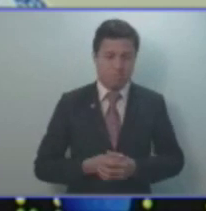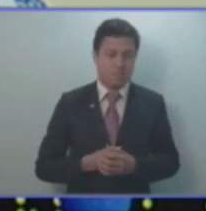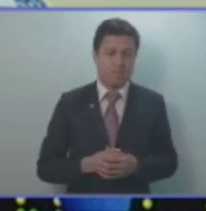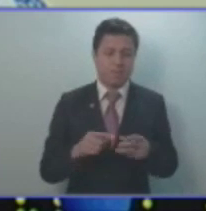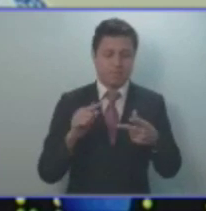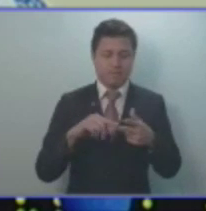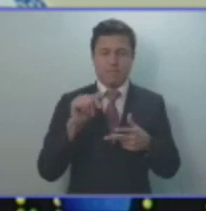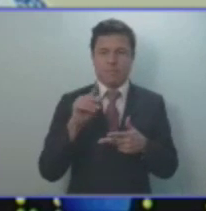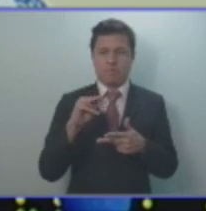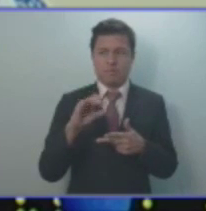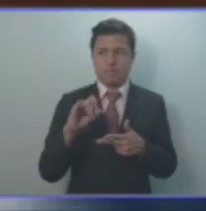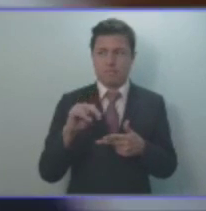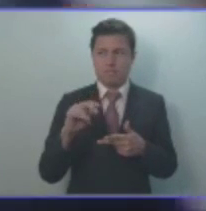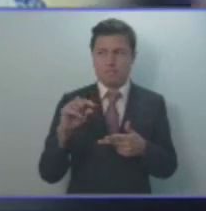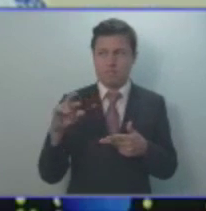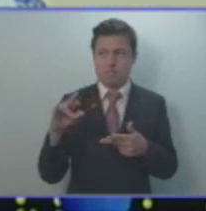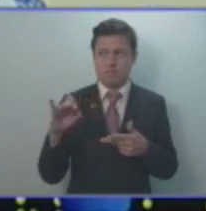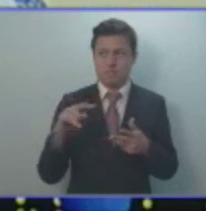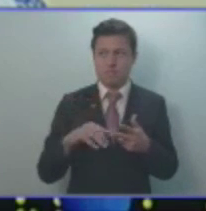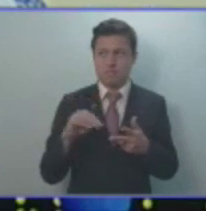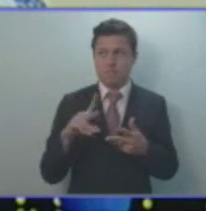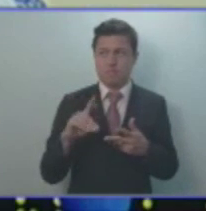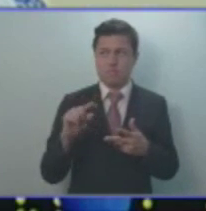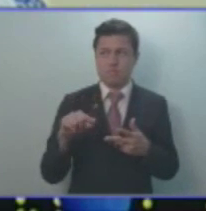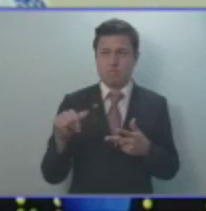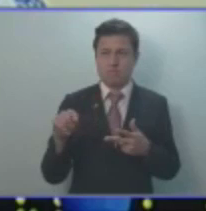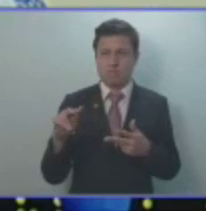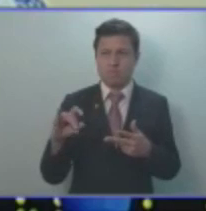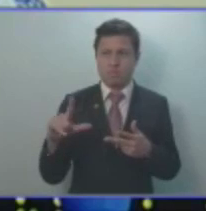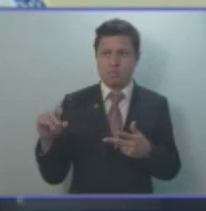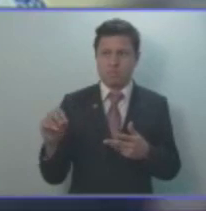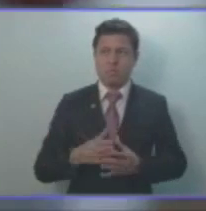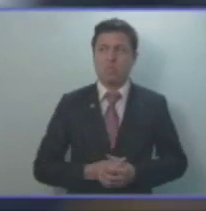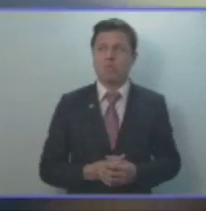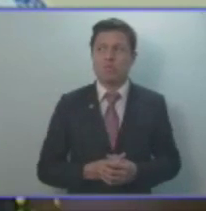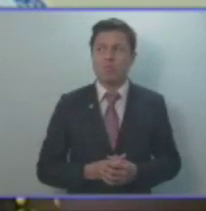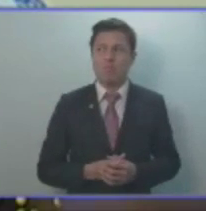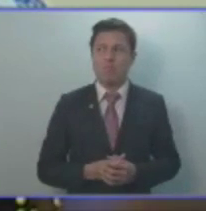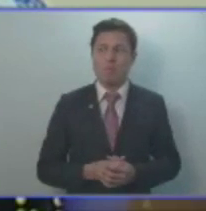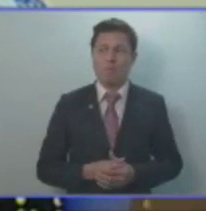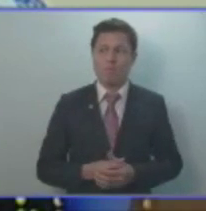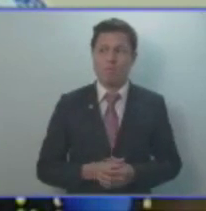Damián Alegría, Juan Carlos Mendoza Portillo.